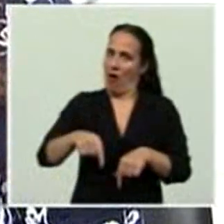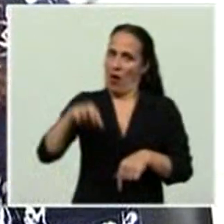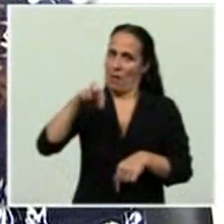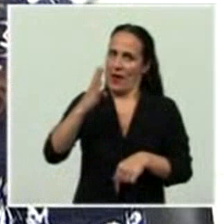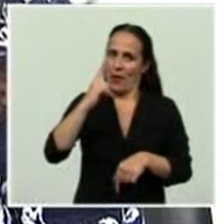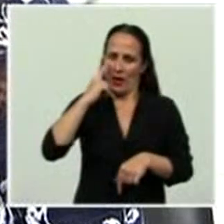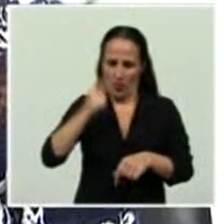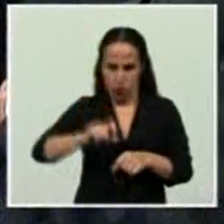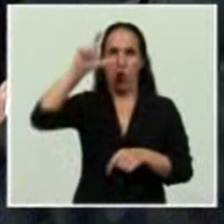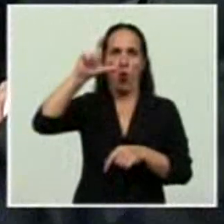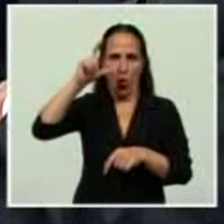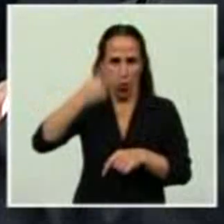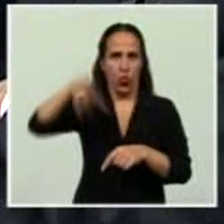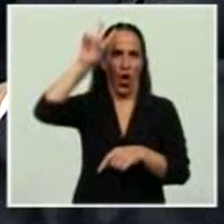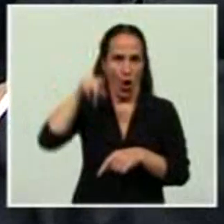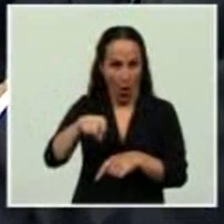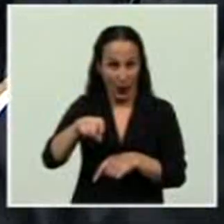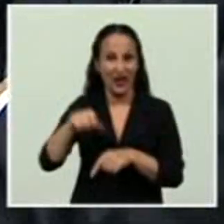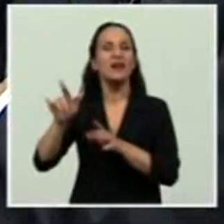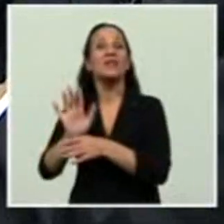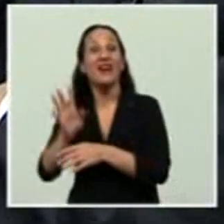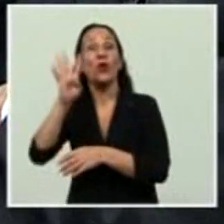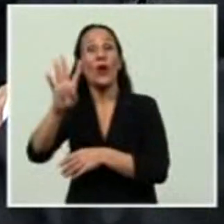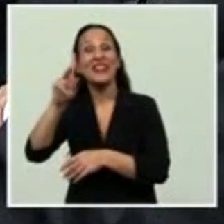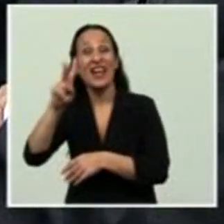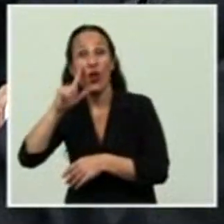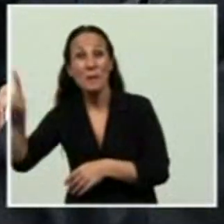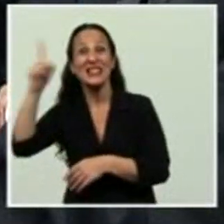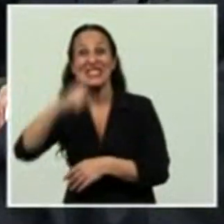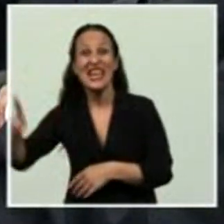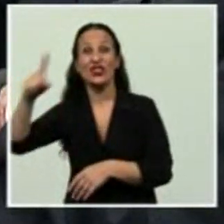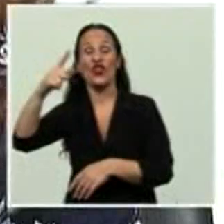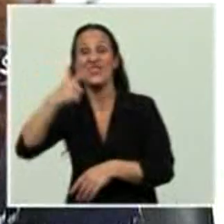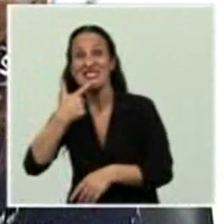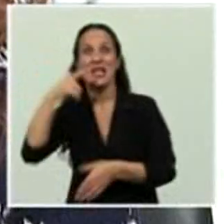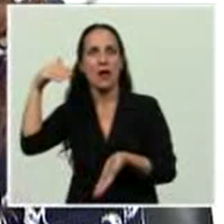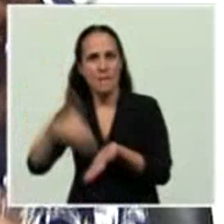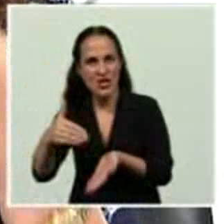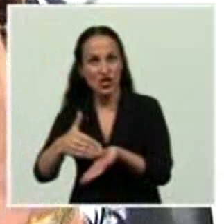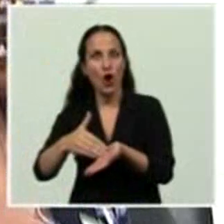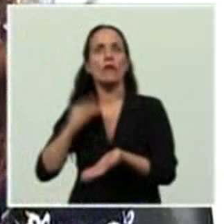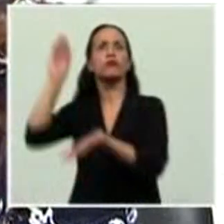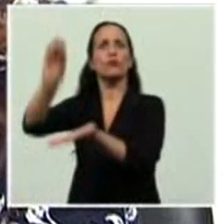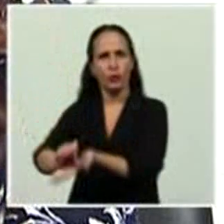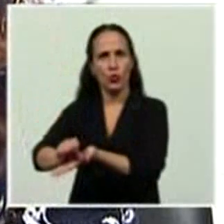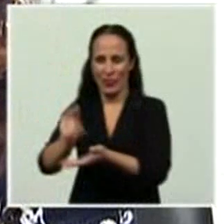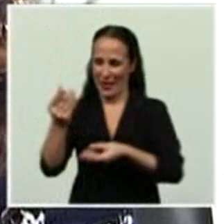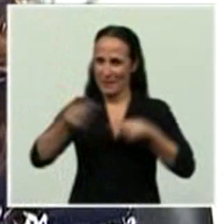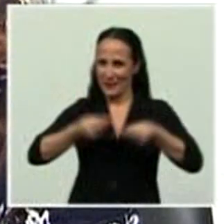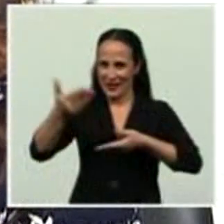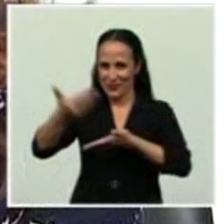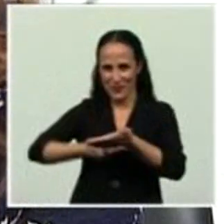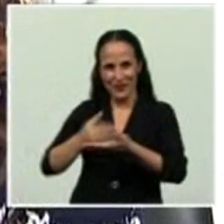duplicado con lo cual 421 17 millones es lo presupuestado para las